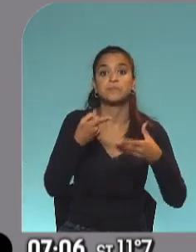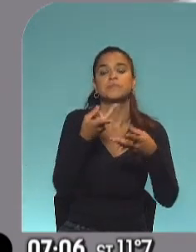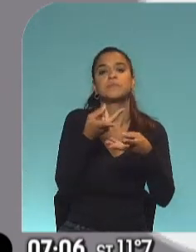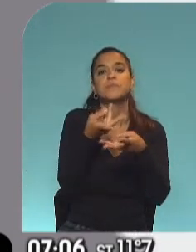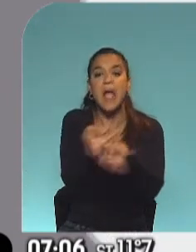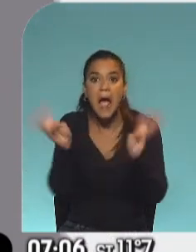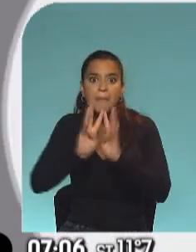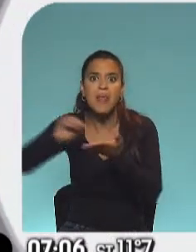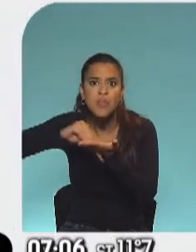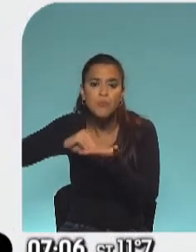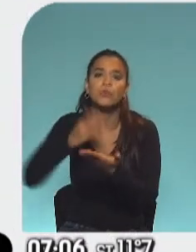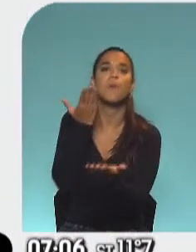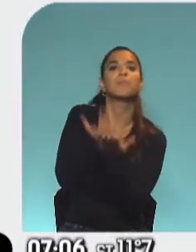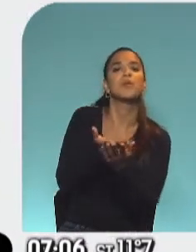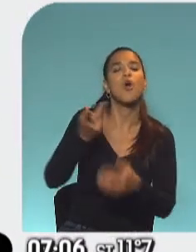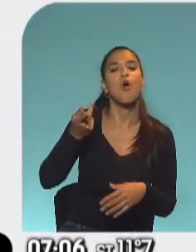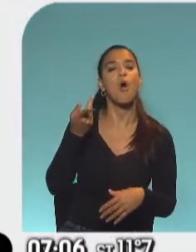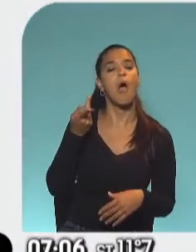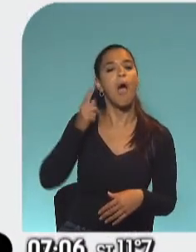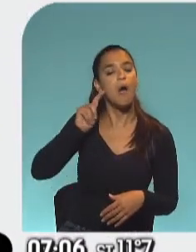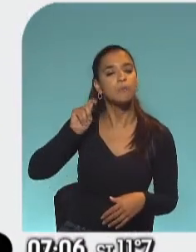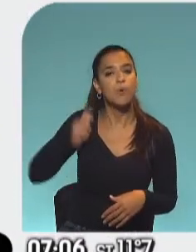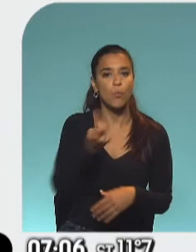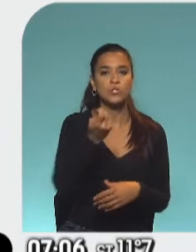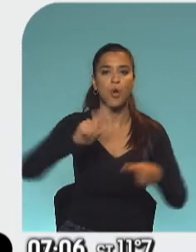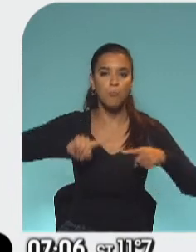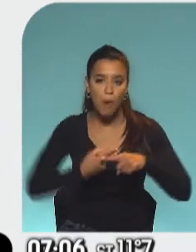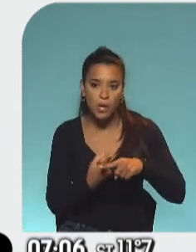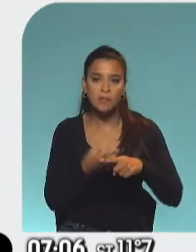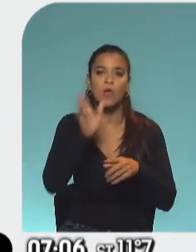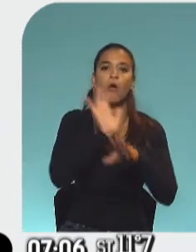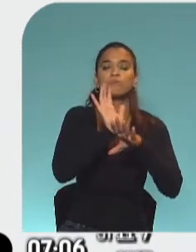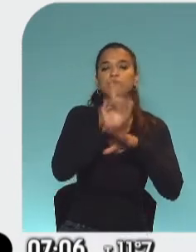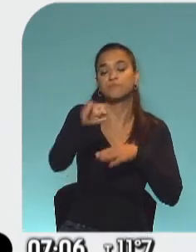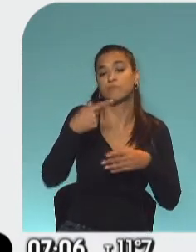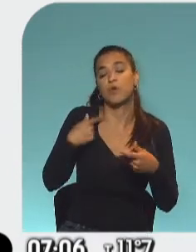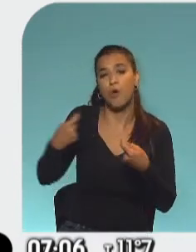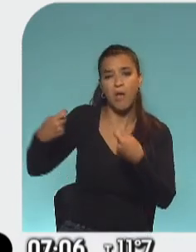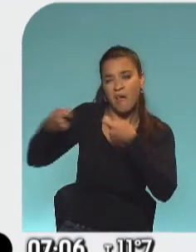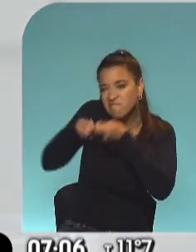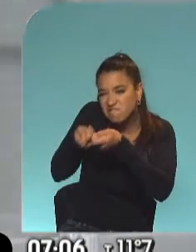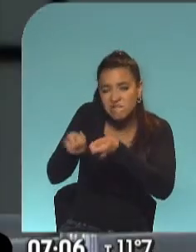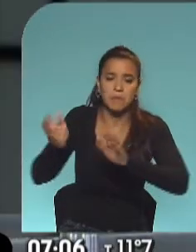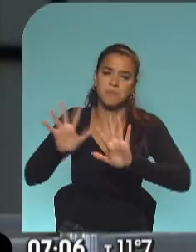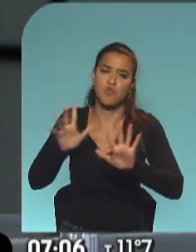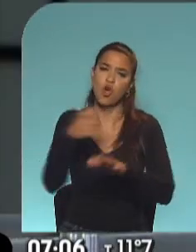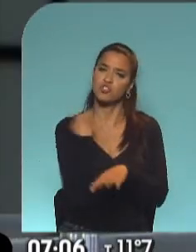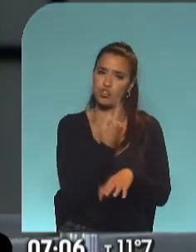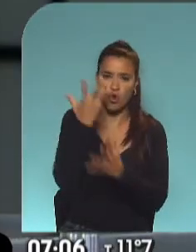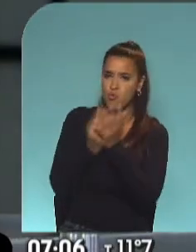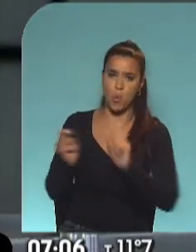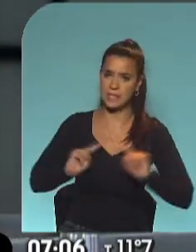Diputados un pedido de juicio político contra el presidente de la Corte, una extorsión que no permitiremos, dice Ritondo en este posteo,